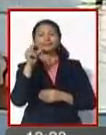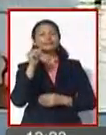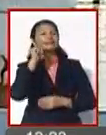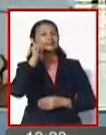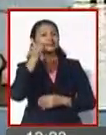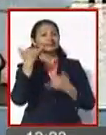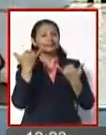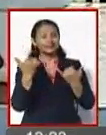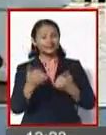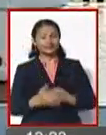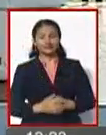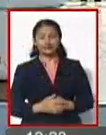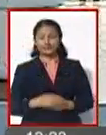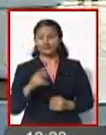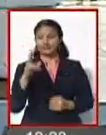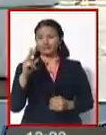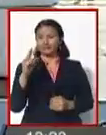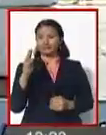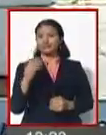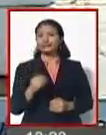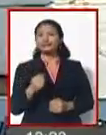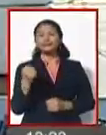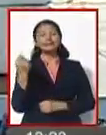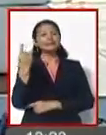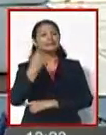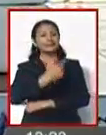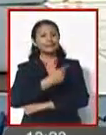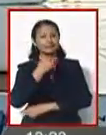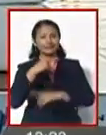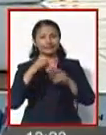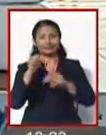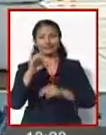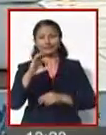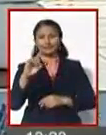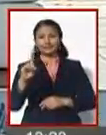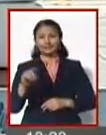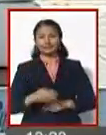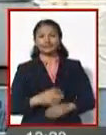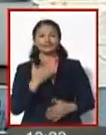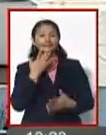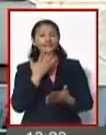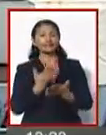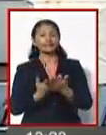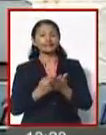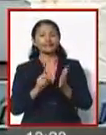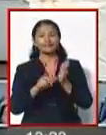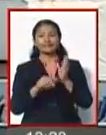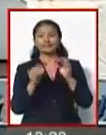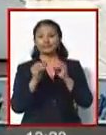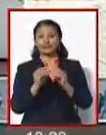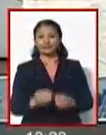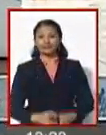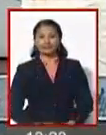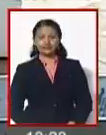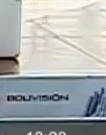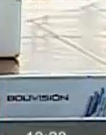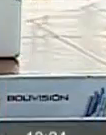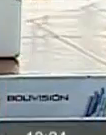espere el día de mañana y puede utilizar nuestras redes sociales, no se olvide, El Día Noticias SCZ. Mira que si le proponemos una pausa, ya volvemos.